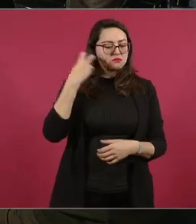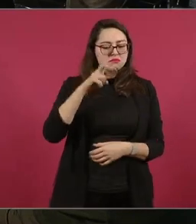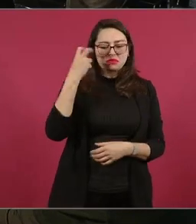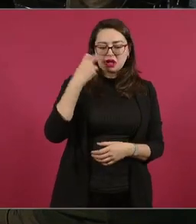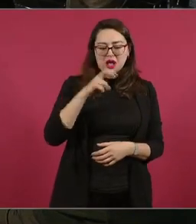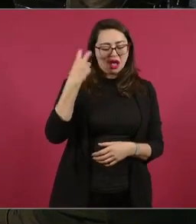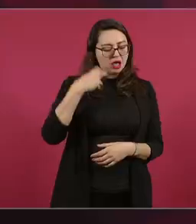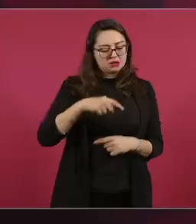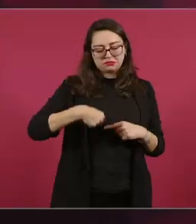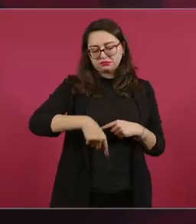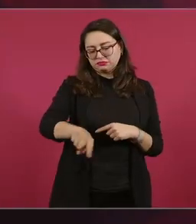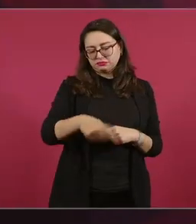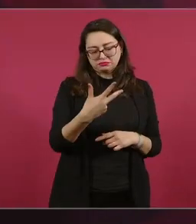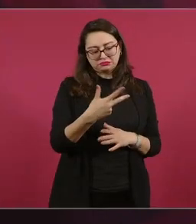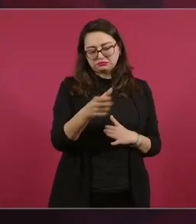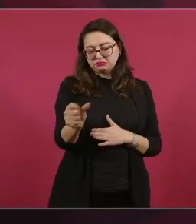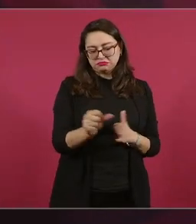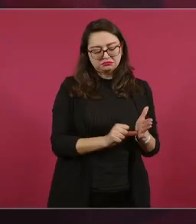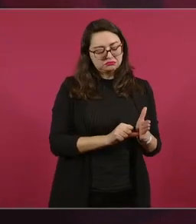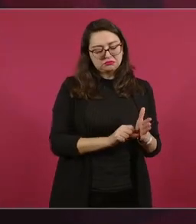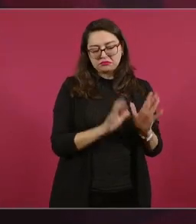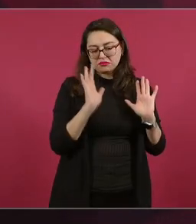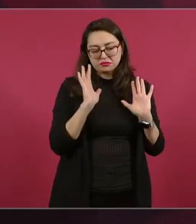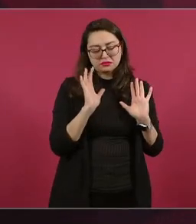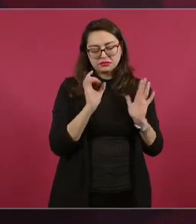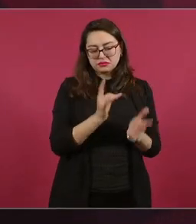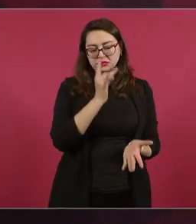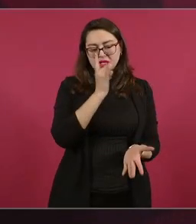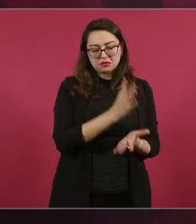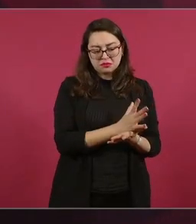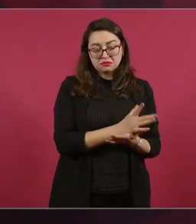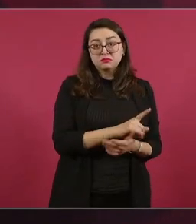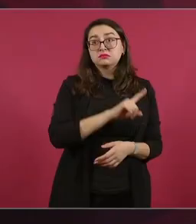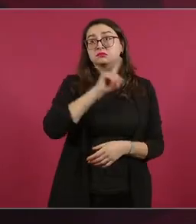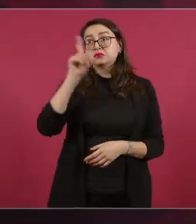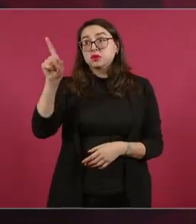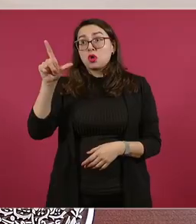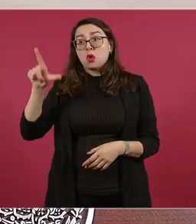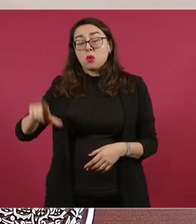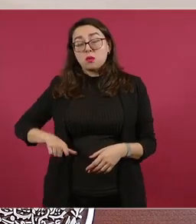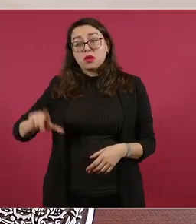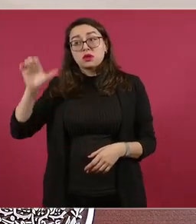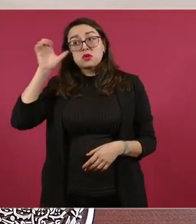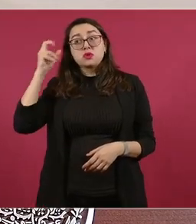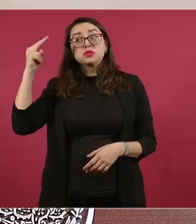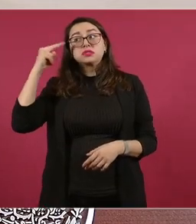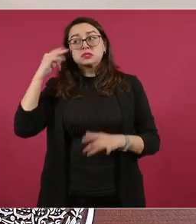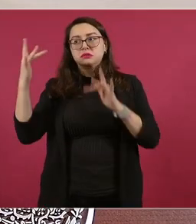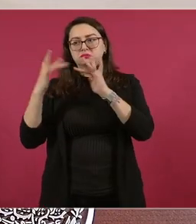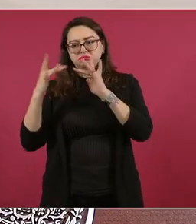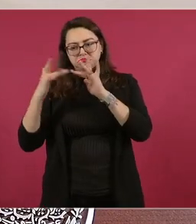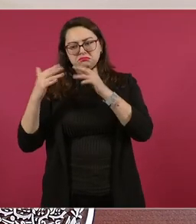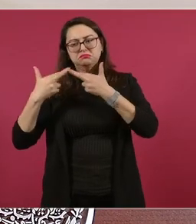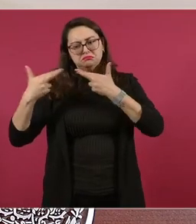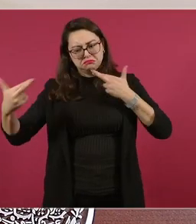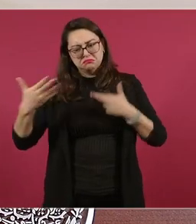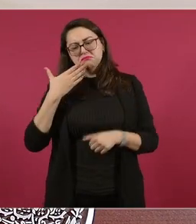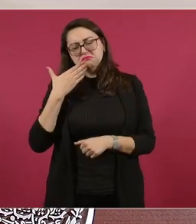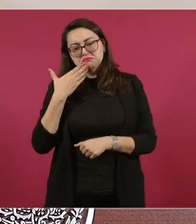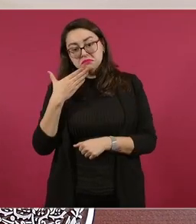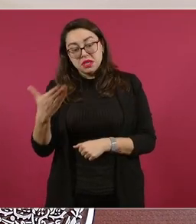llevamos muy buena relación con el gobierno de China, que por cierto, agradecerle al gobierno de